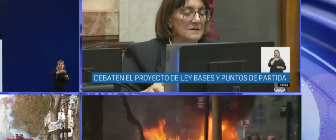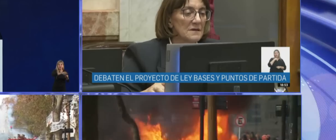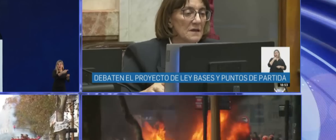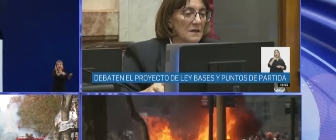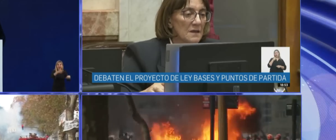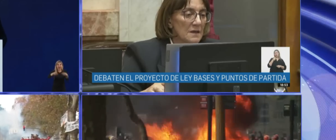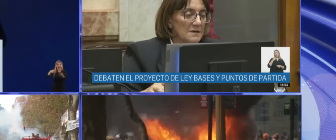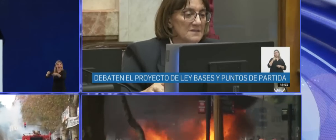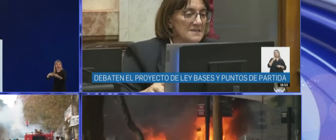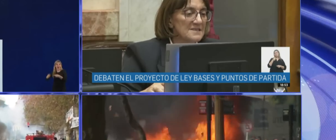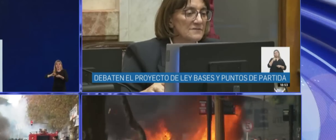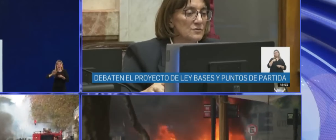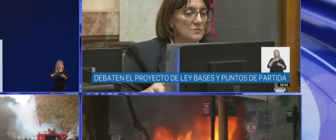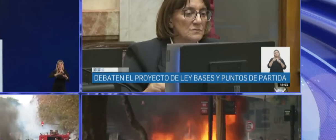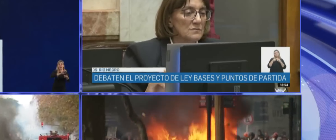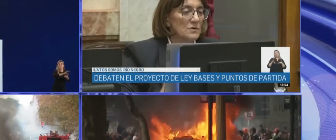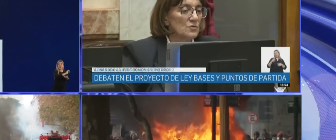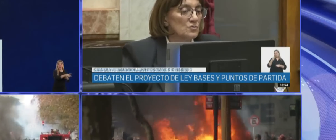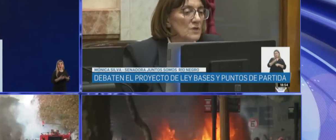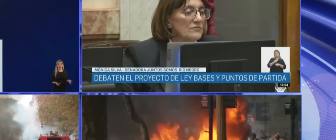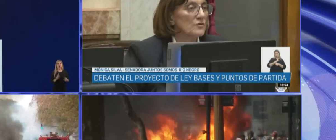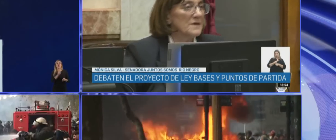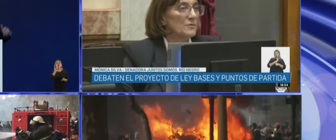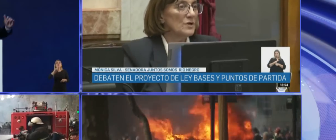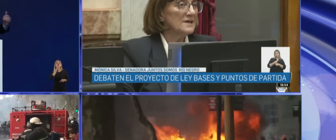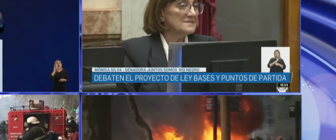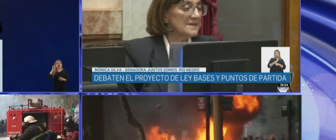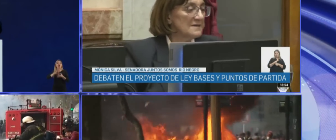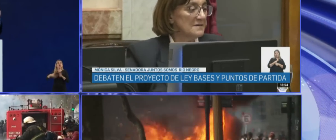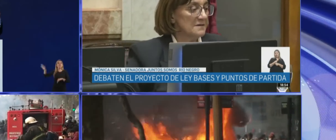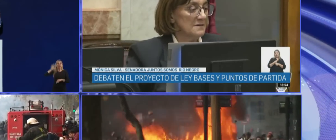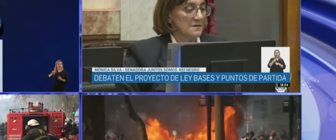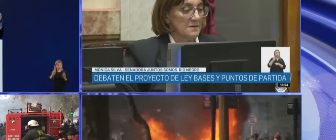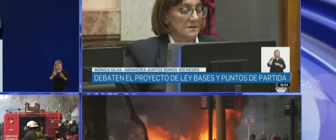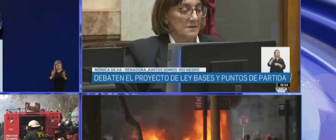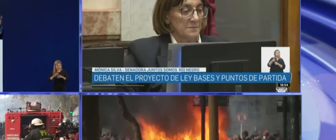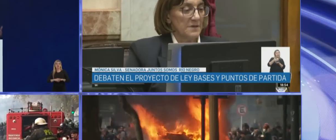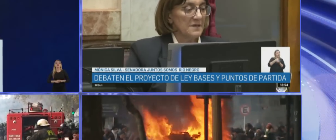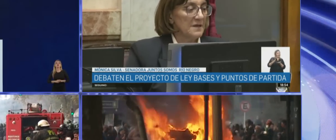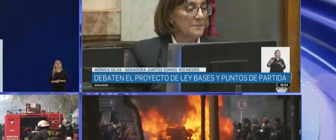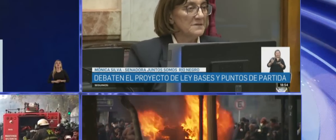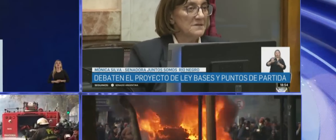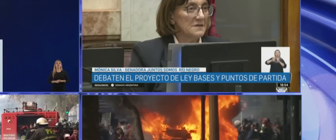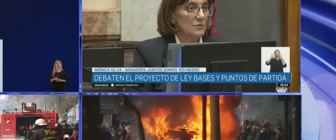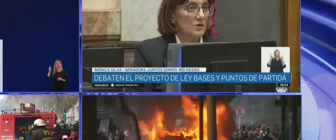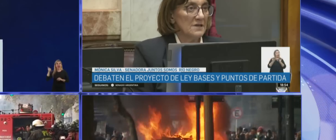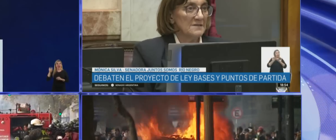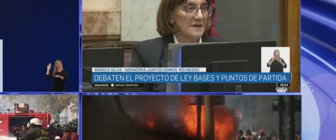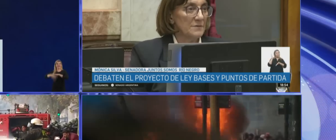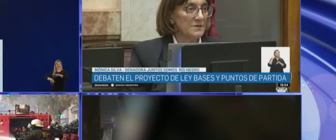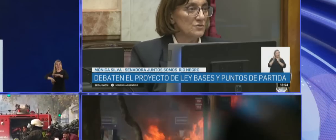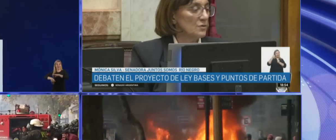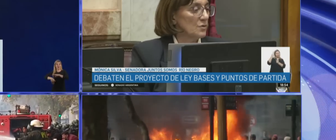y tomen conciencia de esto, que no son ni siquiera puts europeos, es decir, donde ustedes tienen definido el plazo donde vencen, son